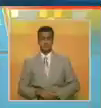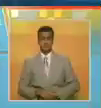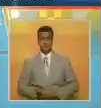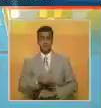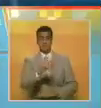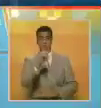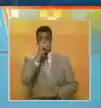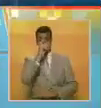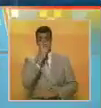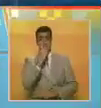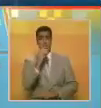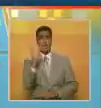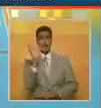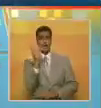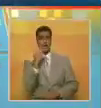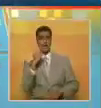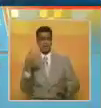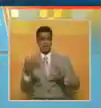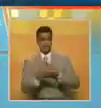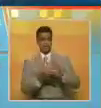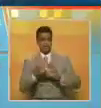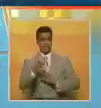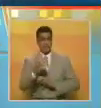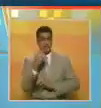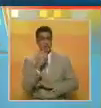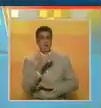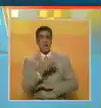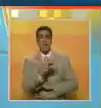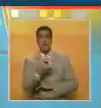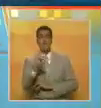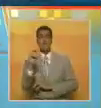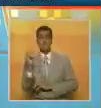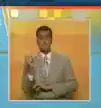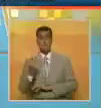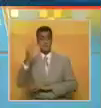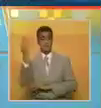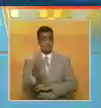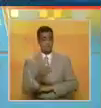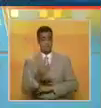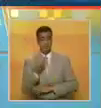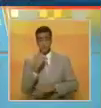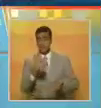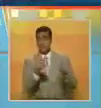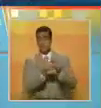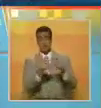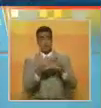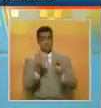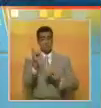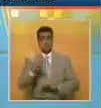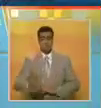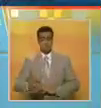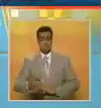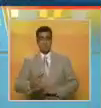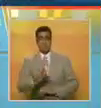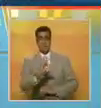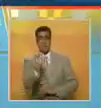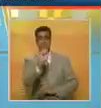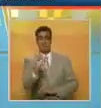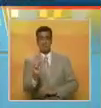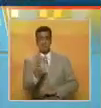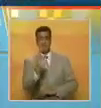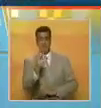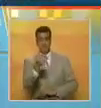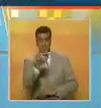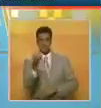A 21 años del caracazo, Liliana Ortega, presidenta de COFAPVIC, dice que la impunidad reina en el país. Carla Salcedo Flores nos cuenta que desde esa